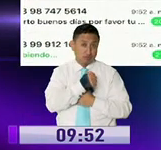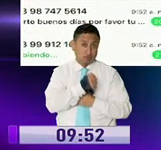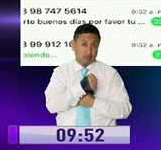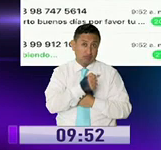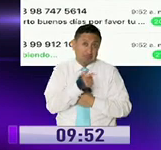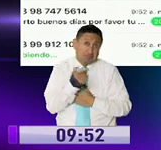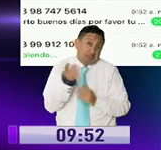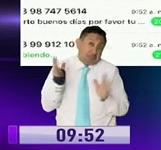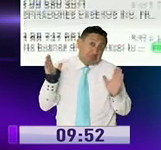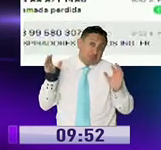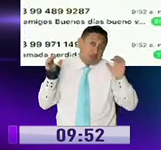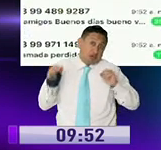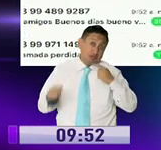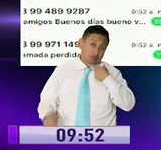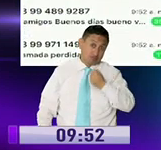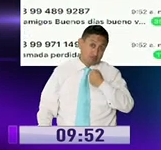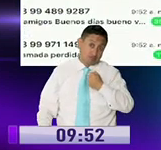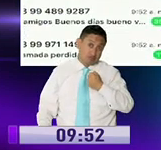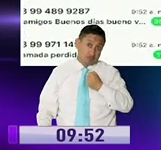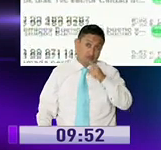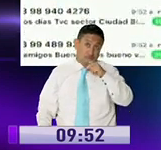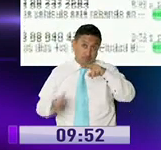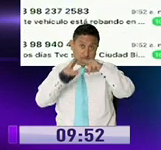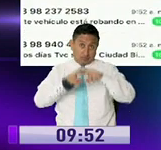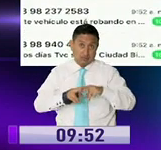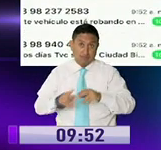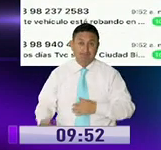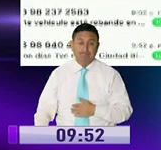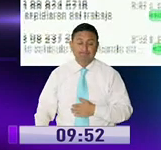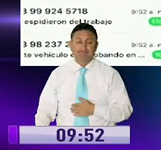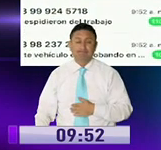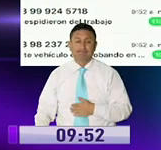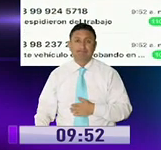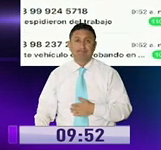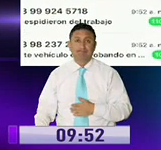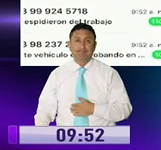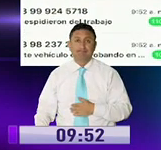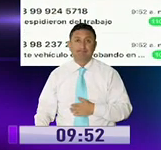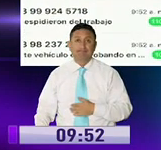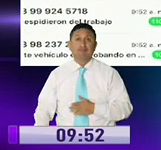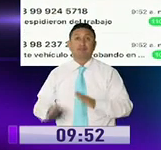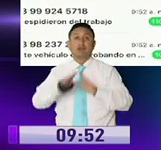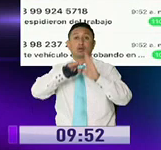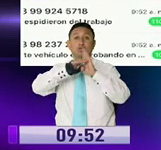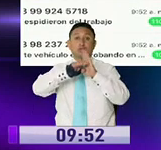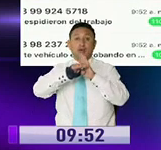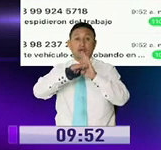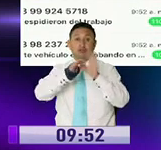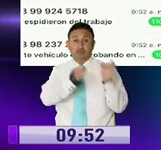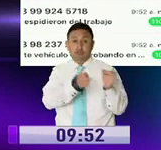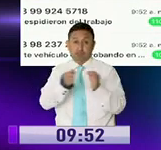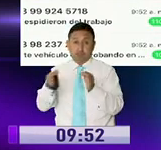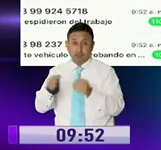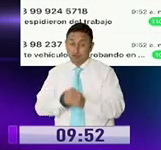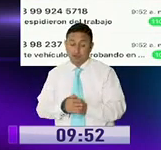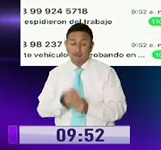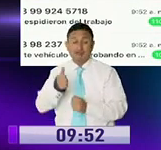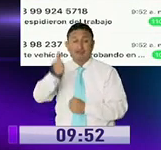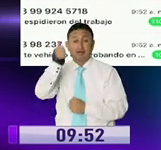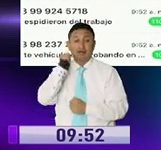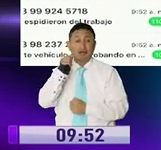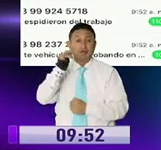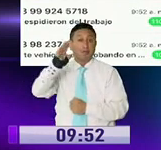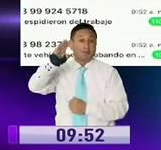son opciones también. Opciones, chévere. Claro. O sea, la gente. Señores TVC, no es verdad que todos los bancos han refinanciado las cuentas atrasadas. Ayer llamé a un